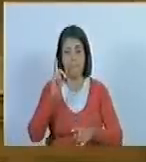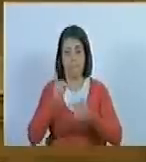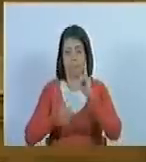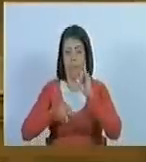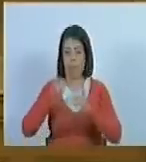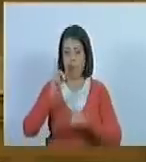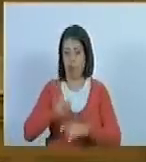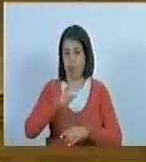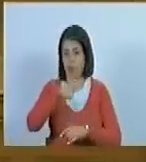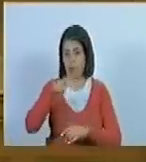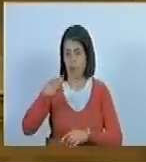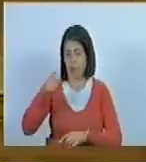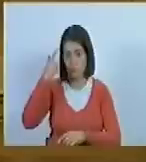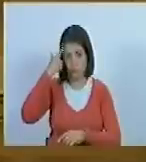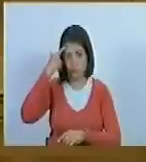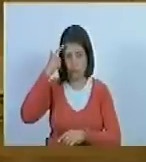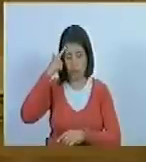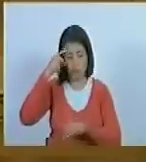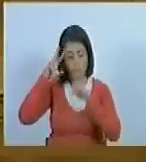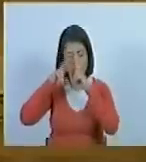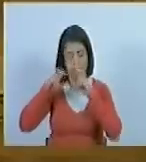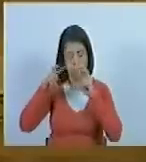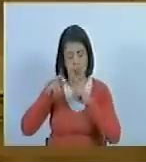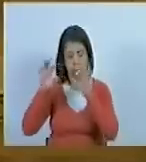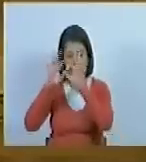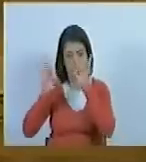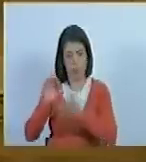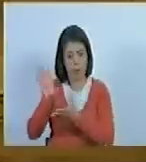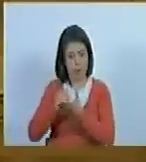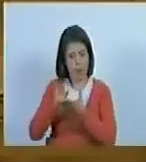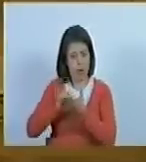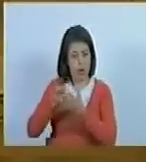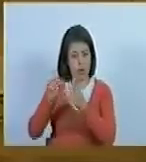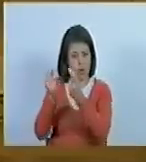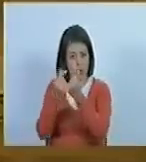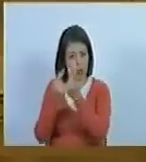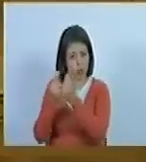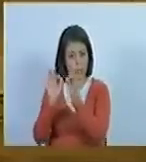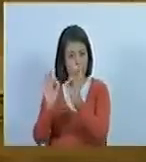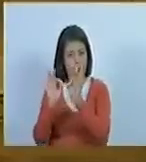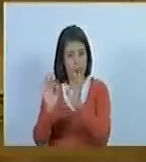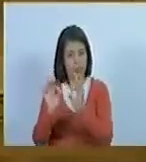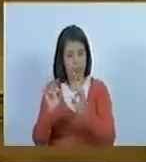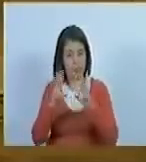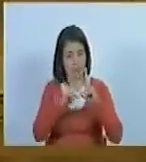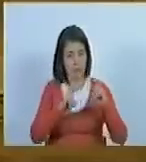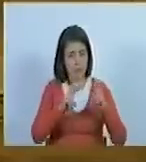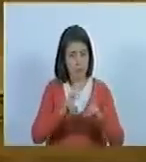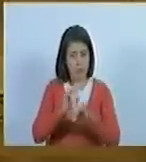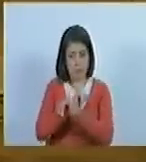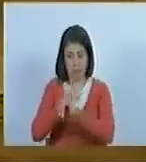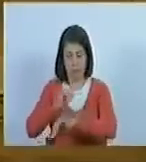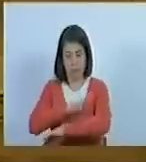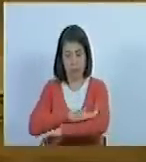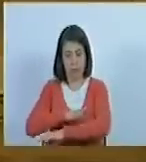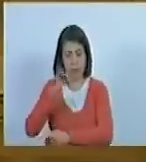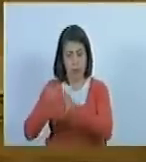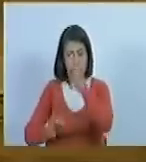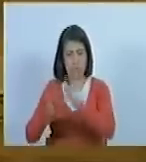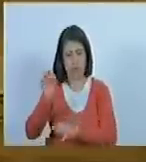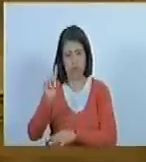algunos teóricos haciendo apología a un modelo económico en particular, esos análisis no se basan en ética e